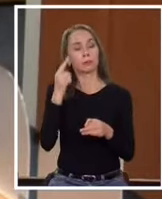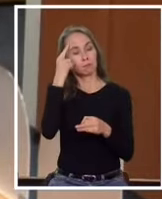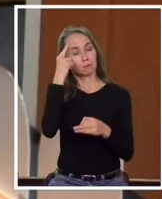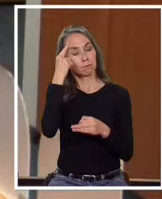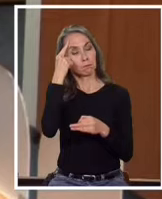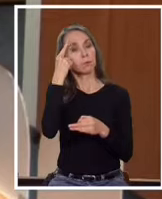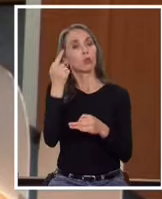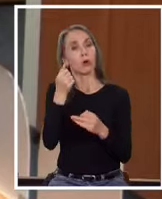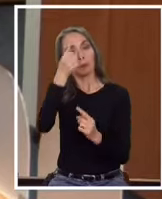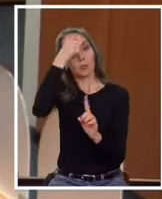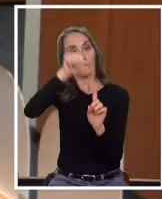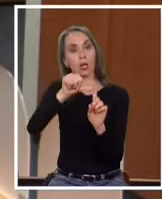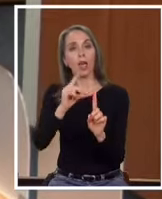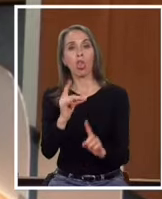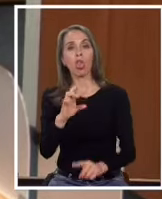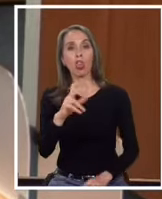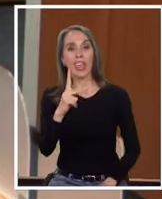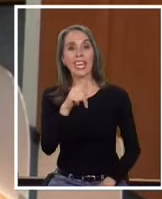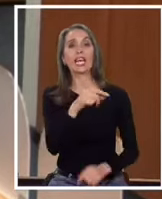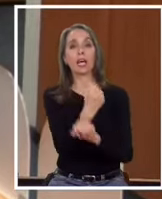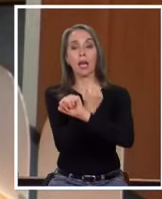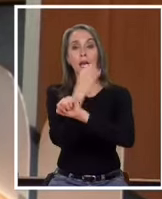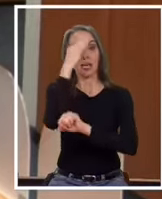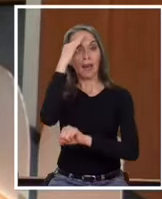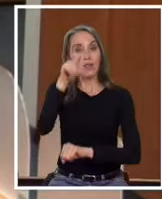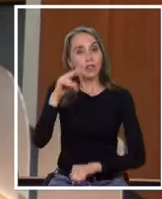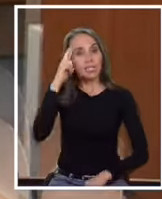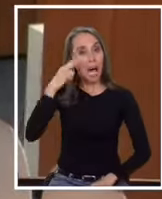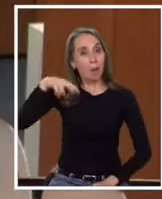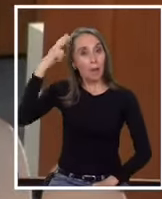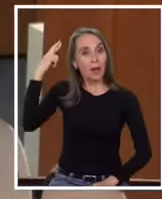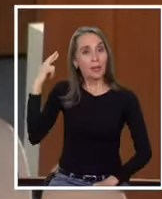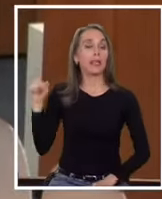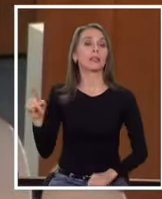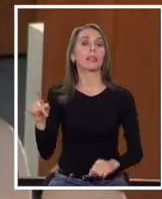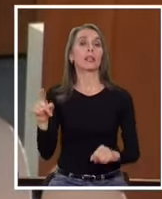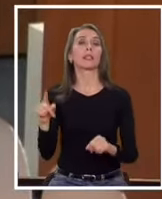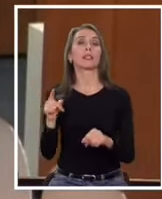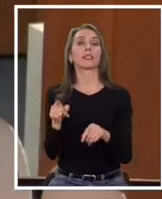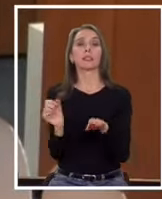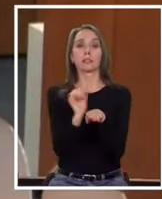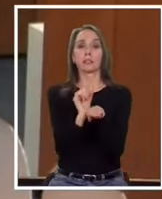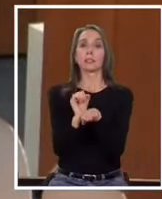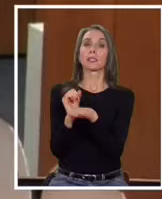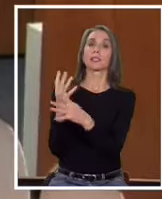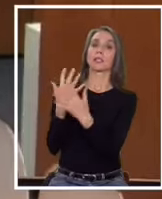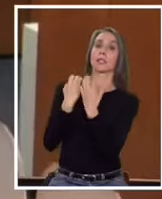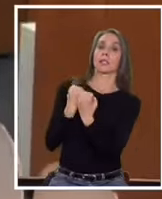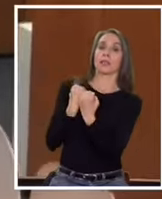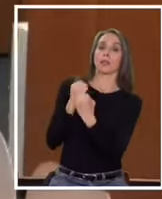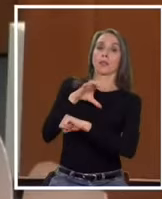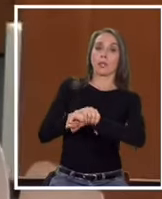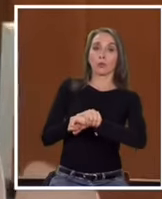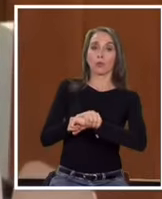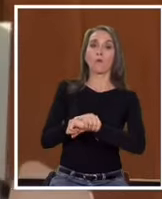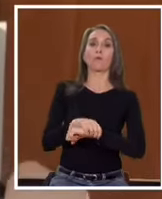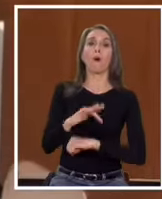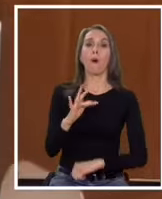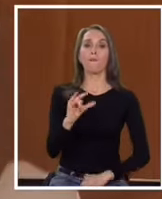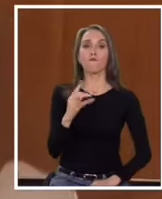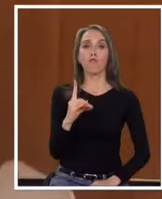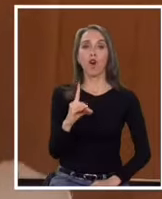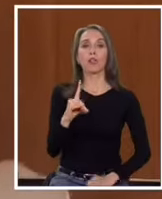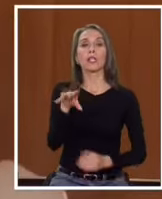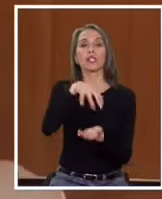sentencia. Derek Chauvin fue el policía que, usted recordará, detuvo brutalmente a George Floyd en Minneapolis en mayo